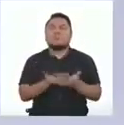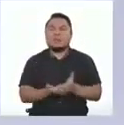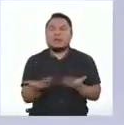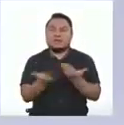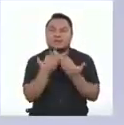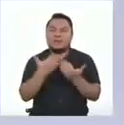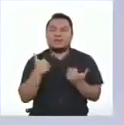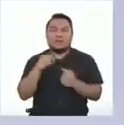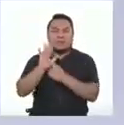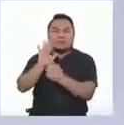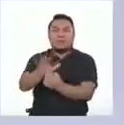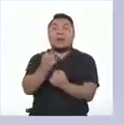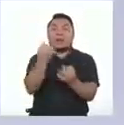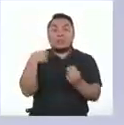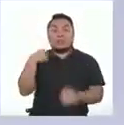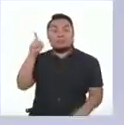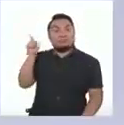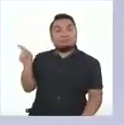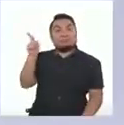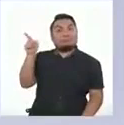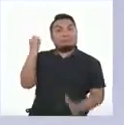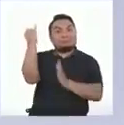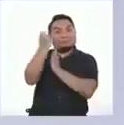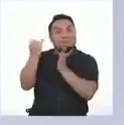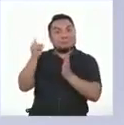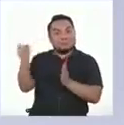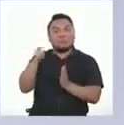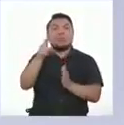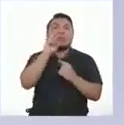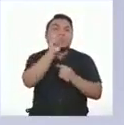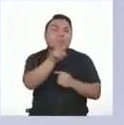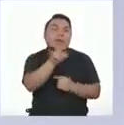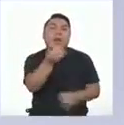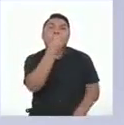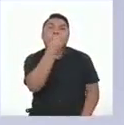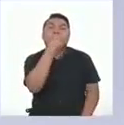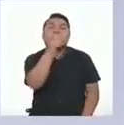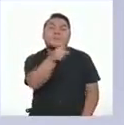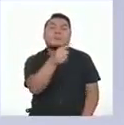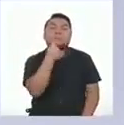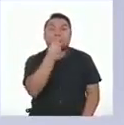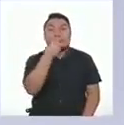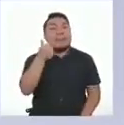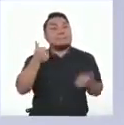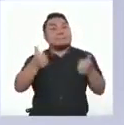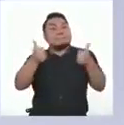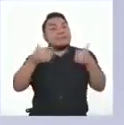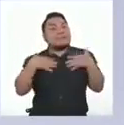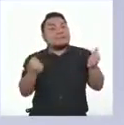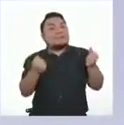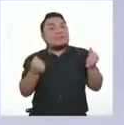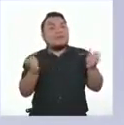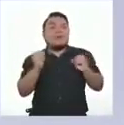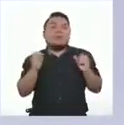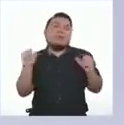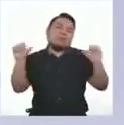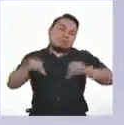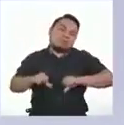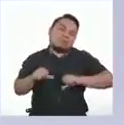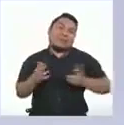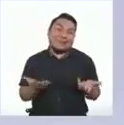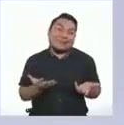Te voy a mostrar algunas imágenes y tú vas a decir en voz alta si el alimento o producto que aparece en la pantalla es saludable o